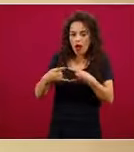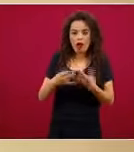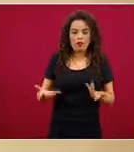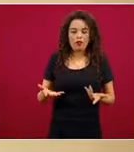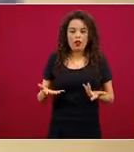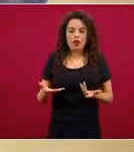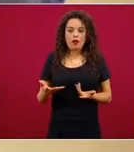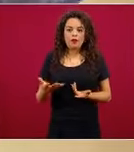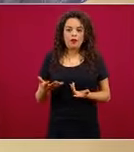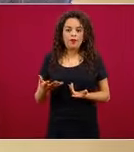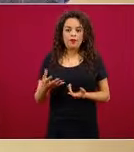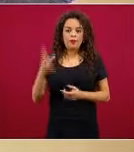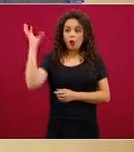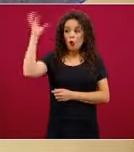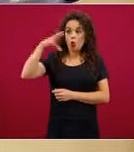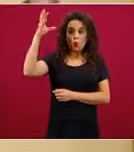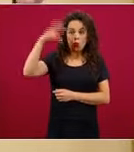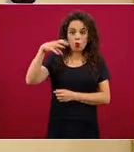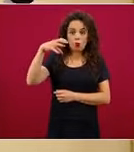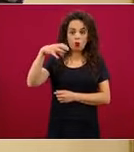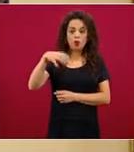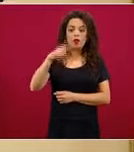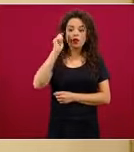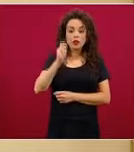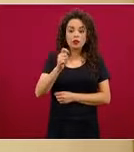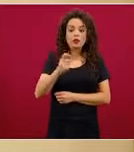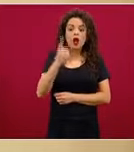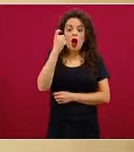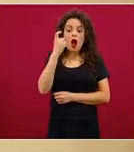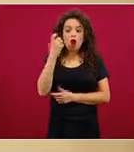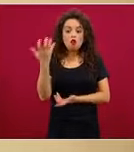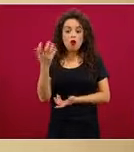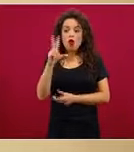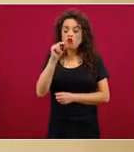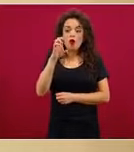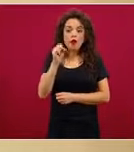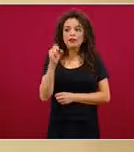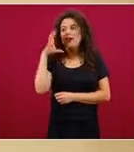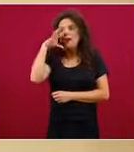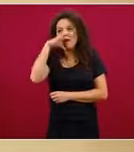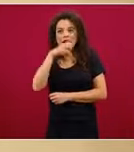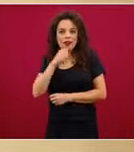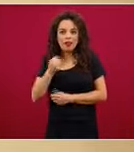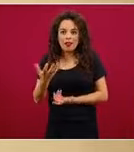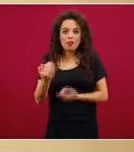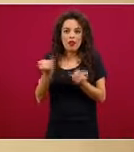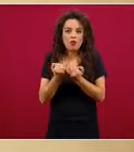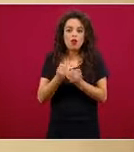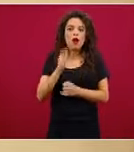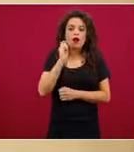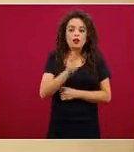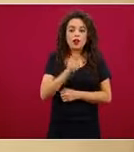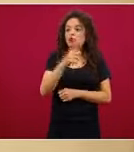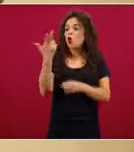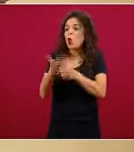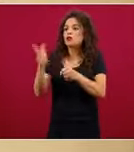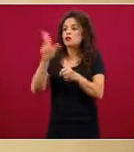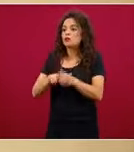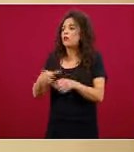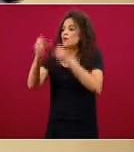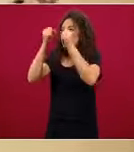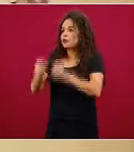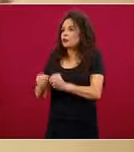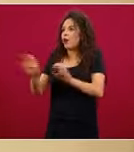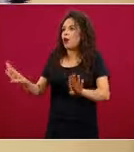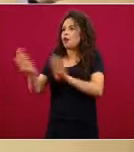concreto, donde las regaderas son portátiles, donde el agua probablemente no esté igual de caliente que en un hospital fijo y el agua